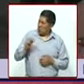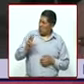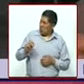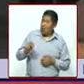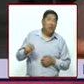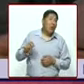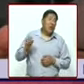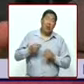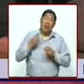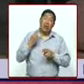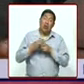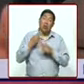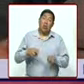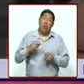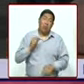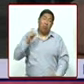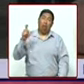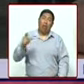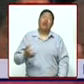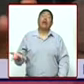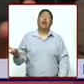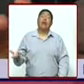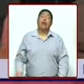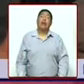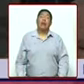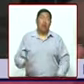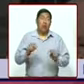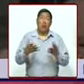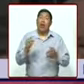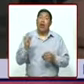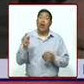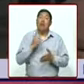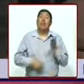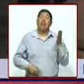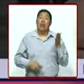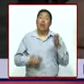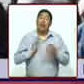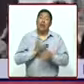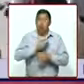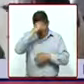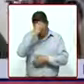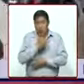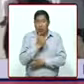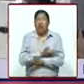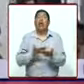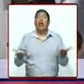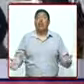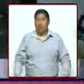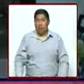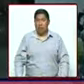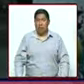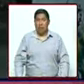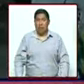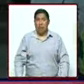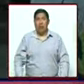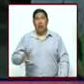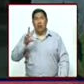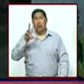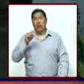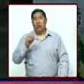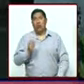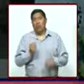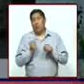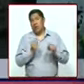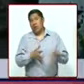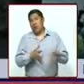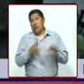necesitamos. El huevo está alto. ¿Qué les vamos a dar? Si no hay arroz, ¿qué les vamos a dar a nuestros hijos? No vamos a dejar